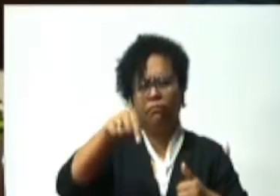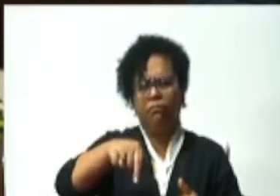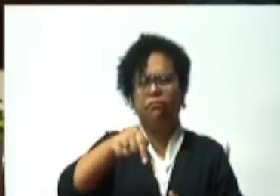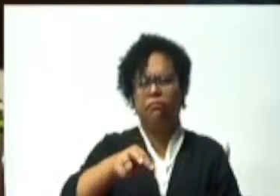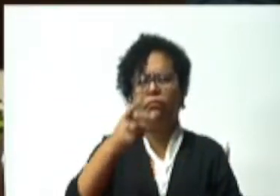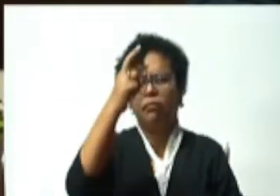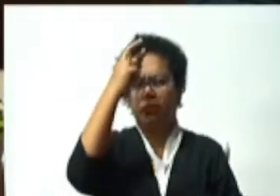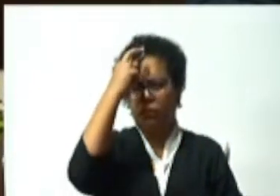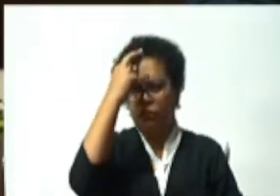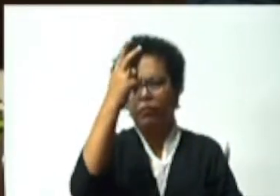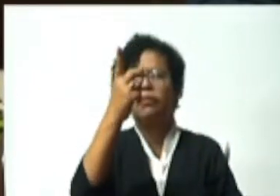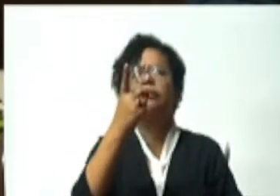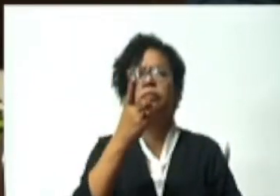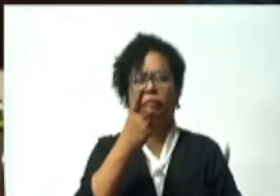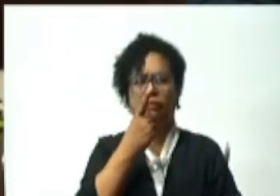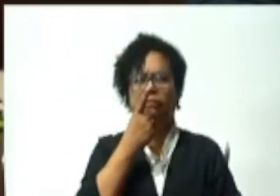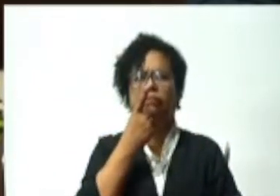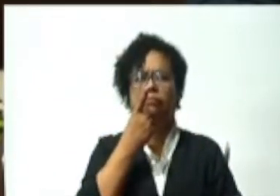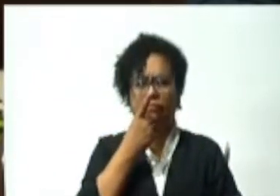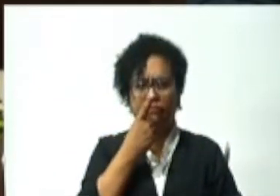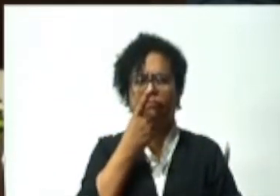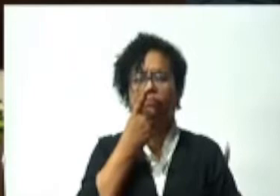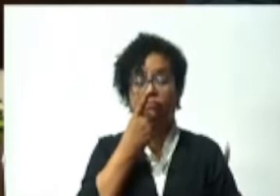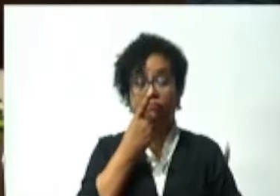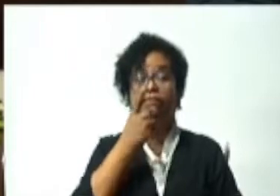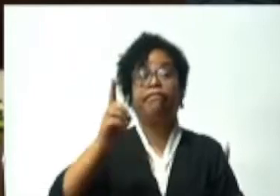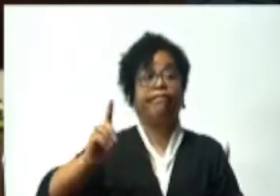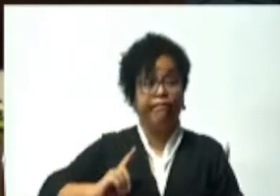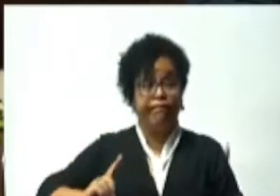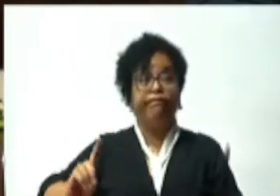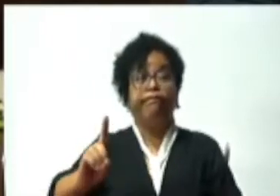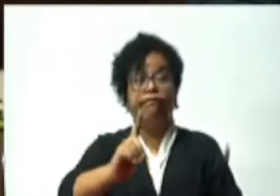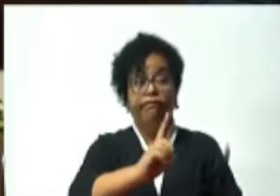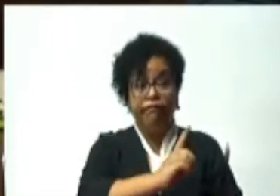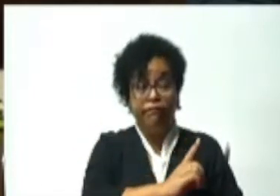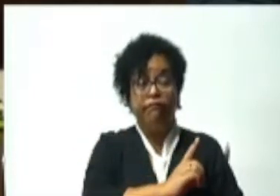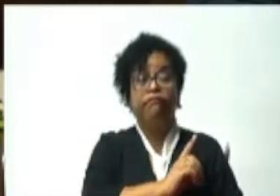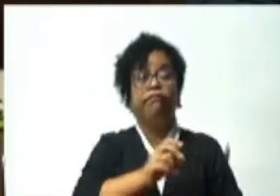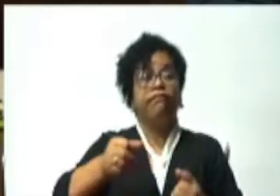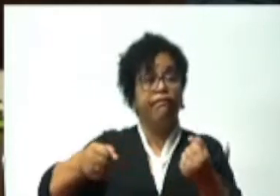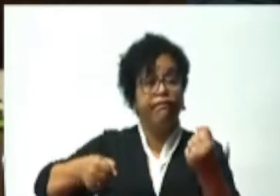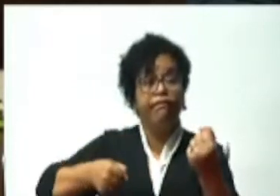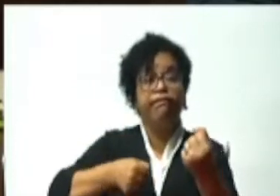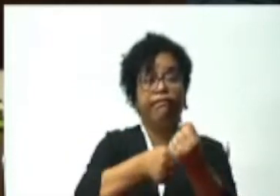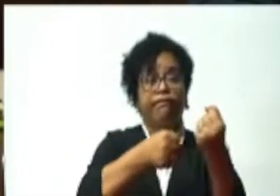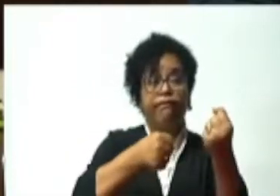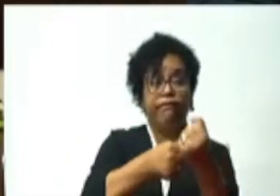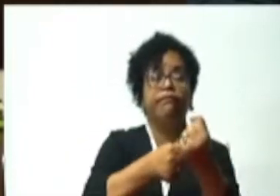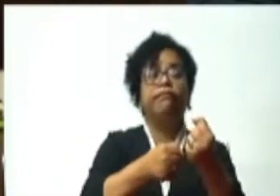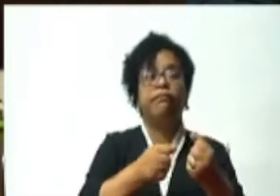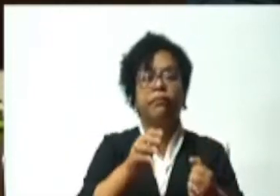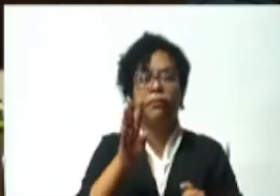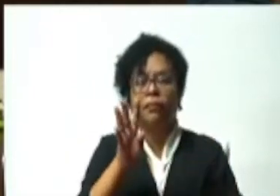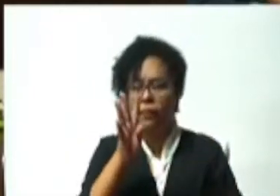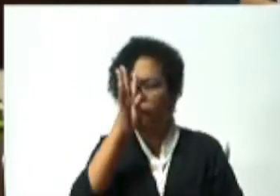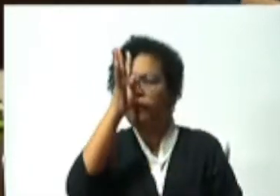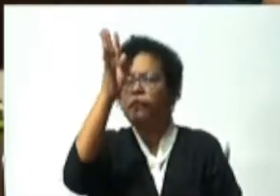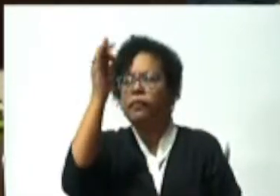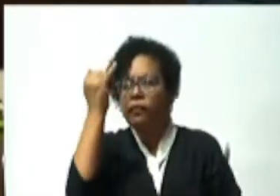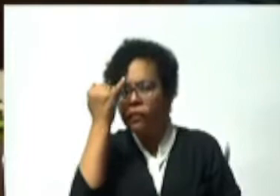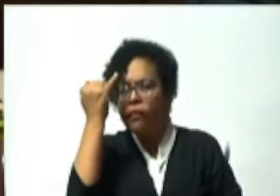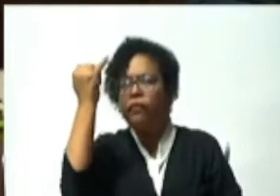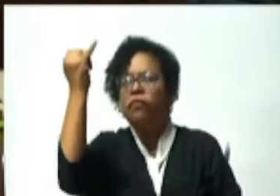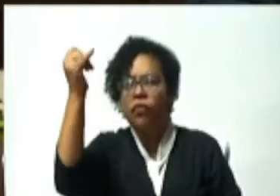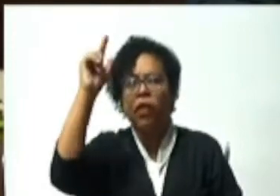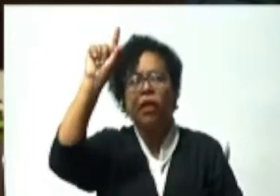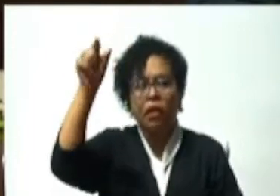Dominicana. Y por qué no decirlo, esta Cámara le ha brindado el apoyo a las iniciativas gubernamentales del